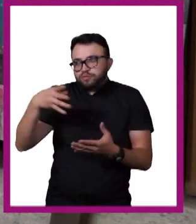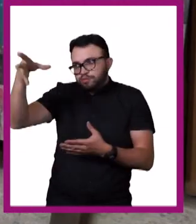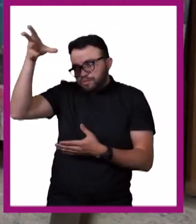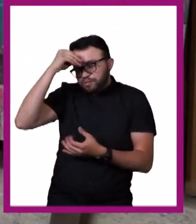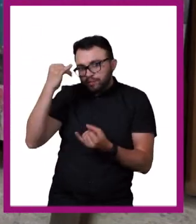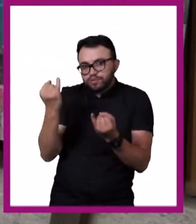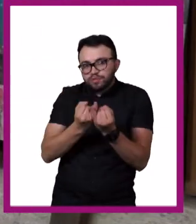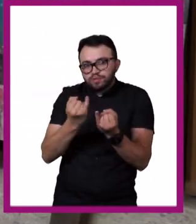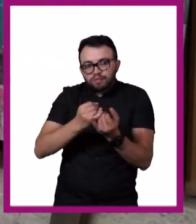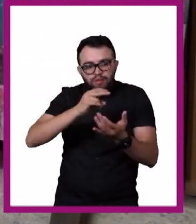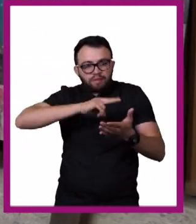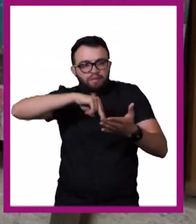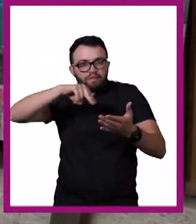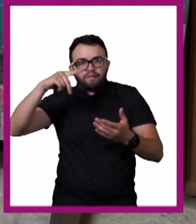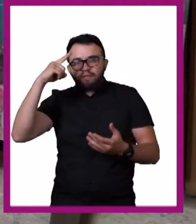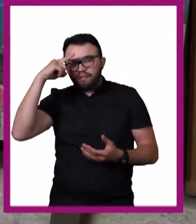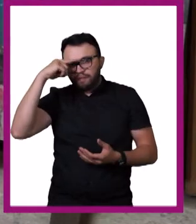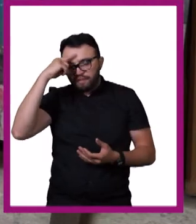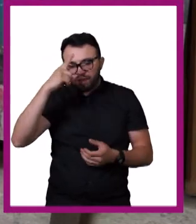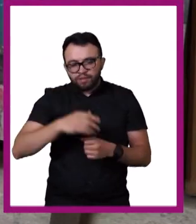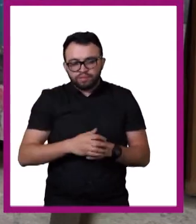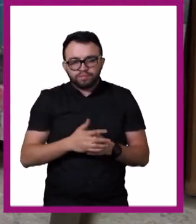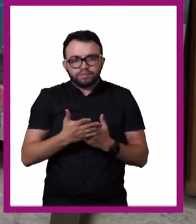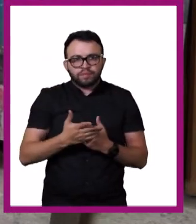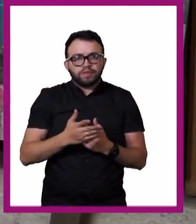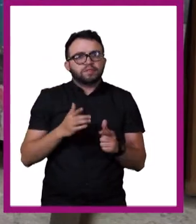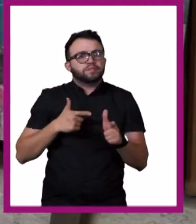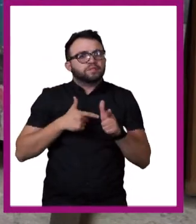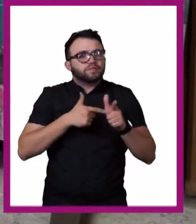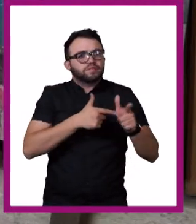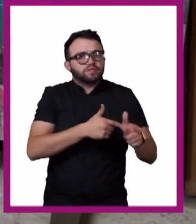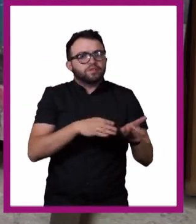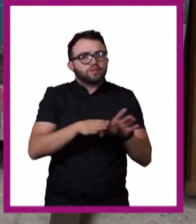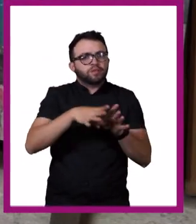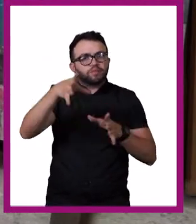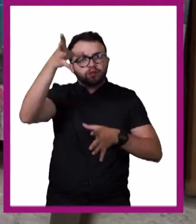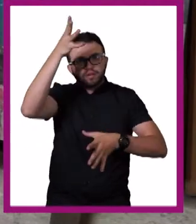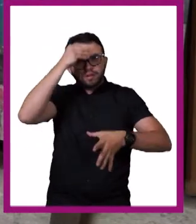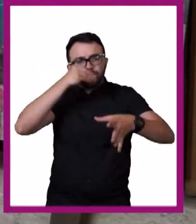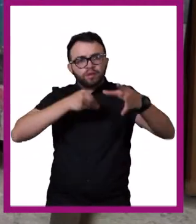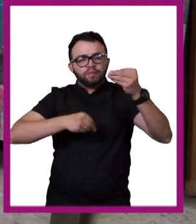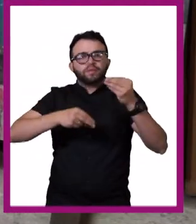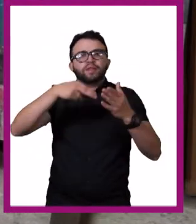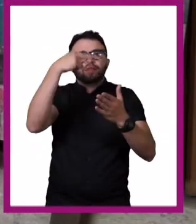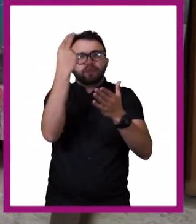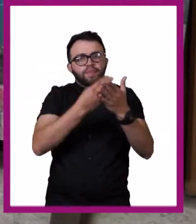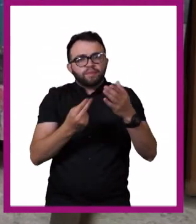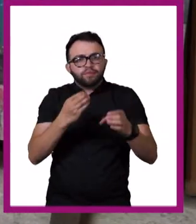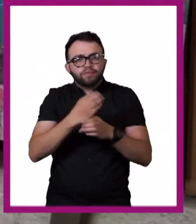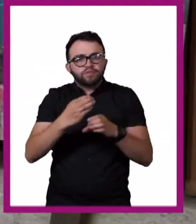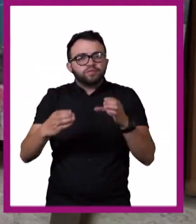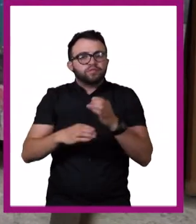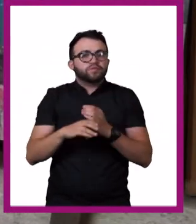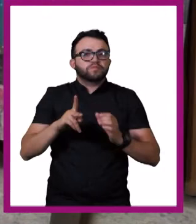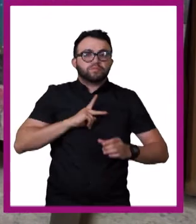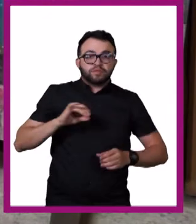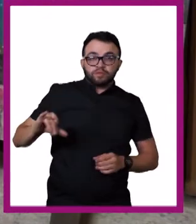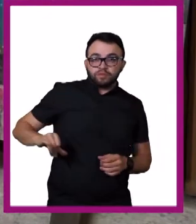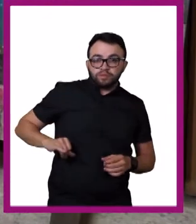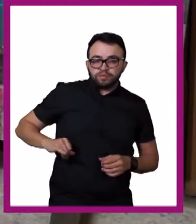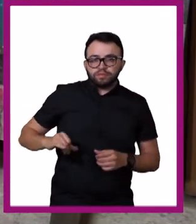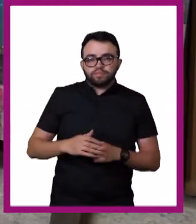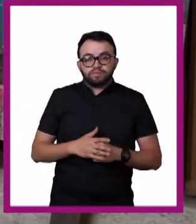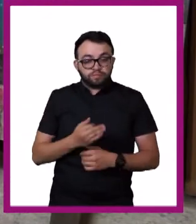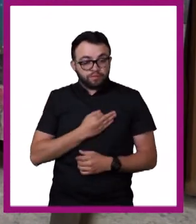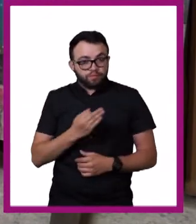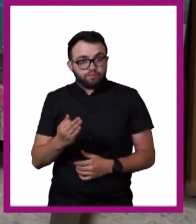maestro Germán. Exacto. Y pues nada nos detiene. Sigamos nosotros practicando y dibujando cosas de nuestro propio interés. Bueno,